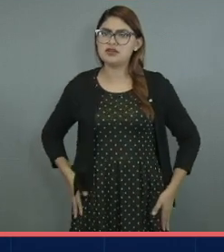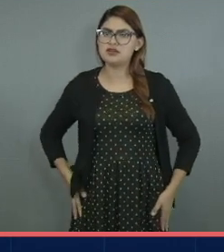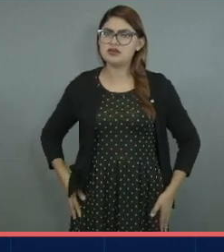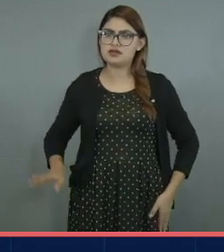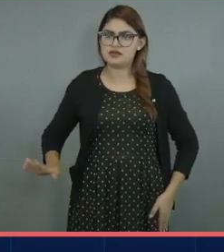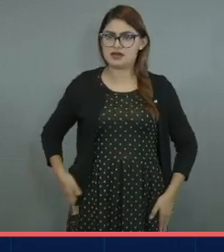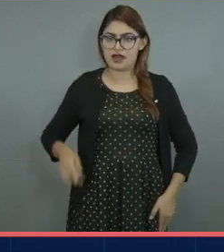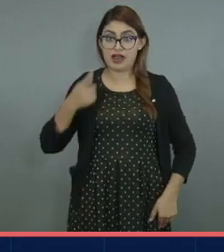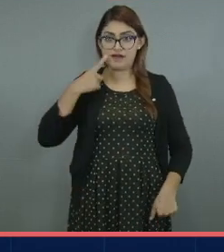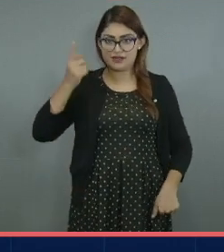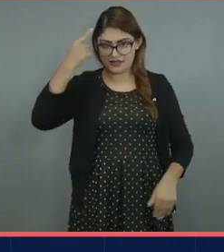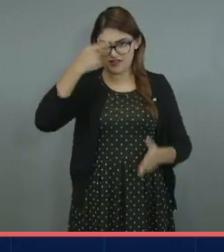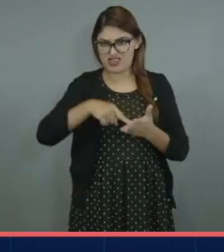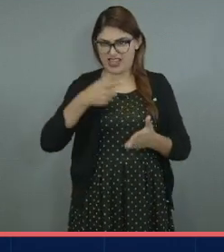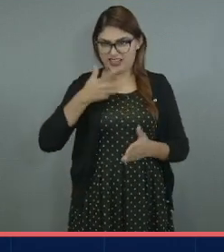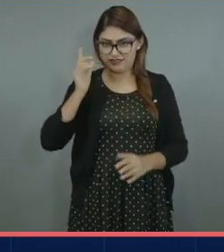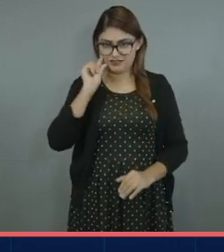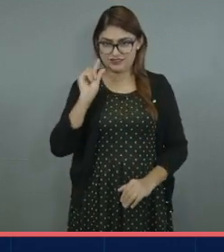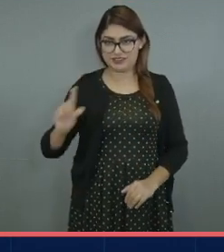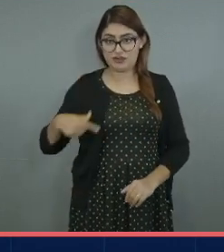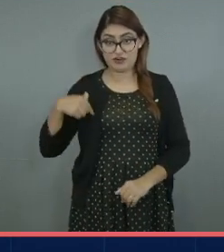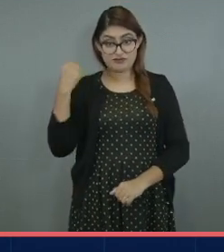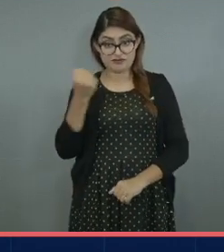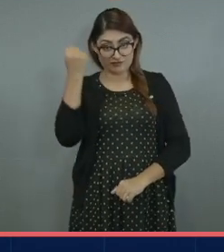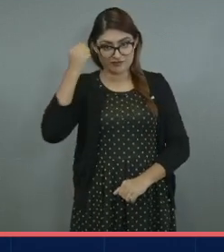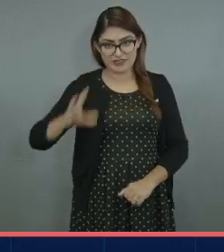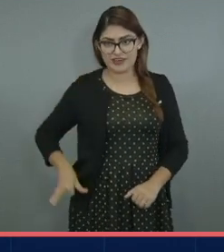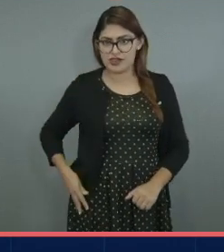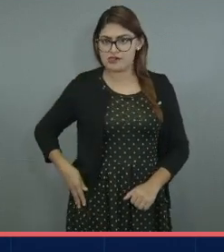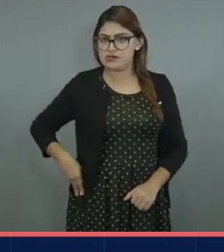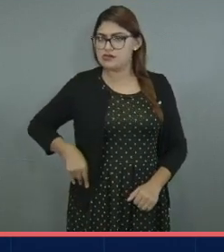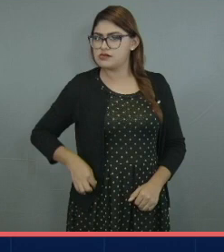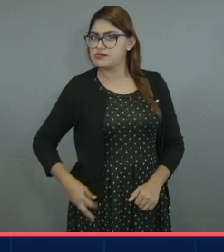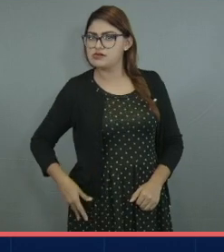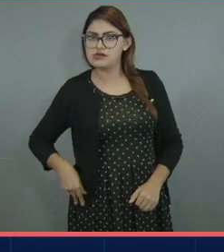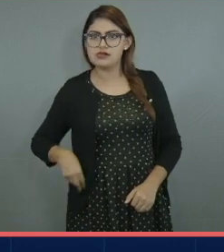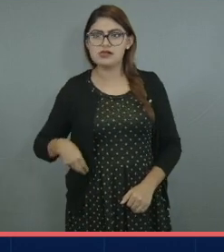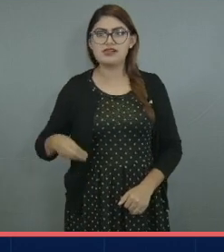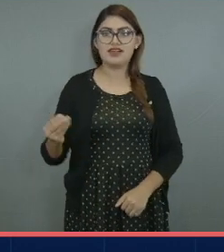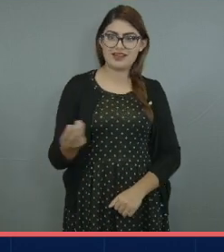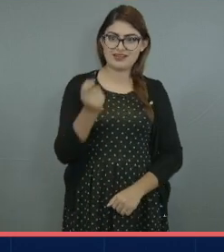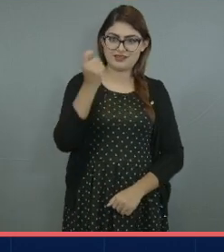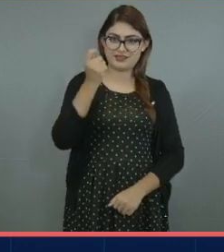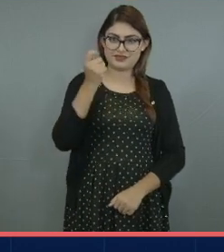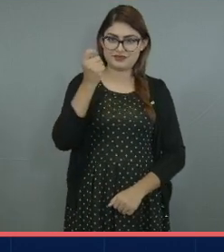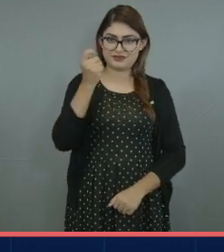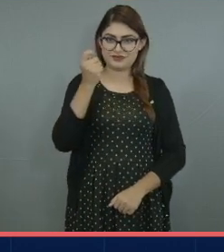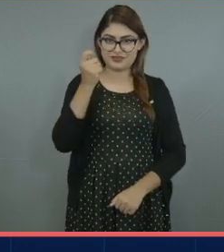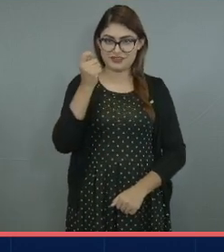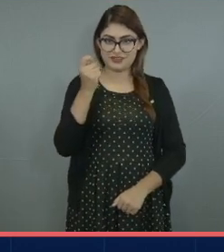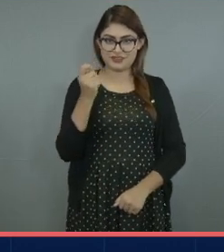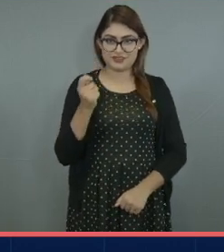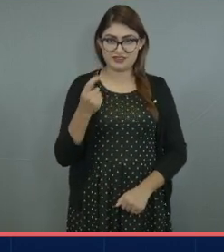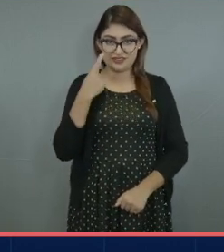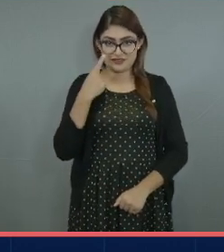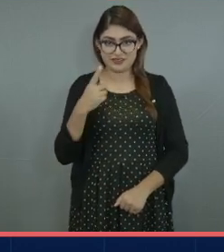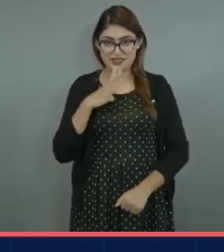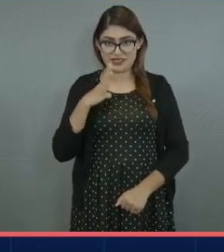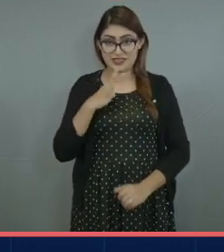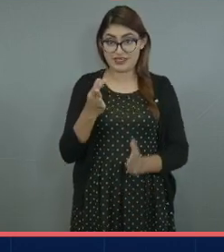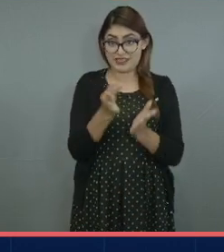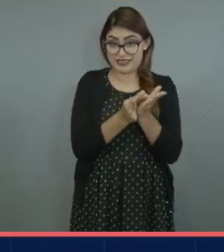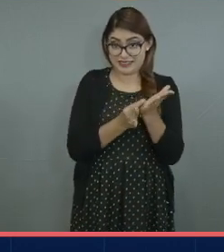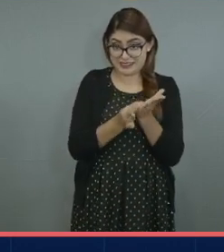Ah, creo que sí traigo unas moneditas, soy afortunado entonces. A ver, a ver. Ah, mira, sí, aquí traigo unas monedas.